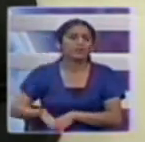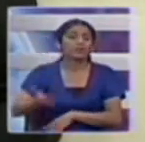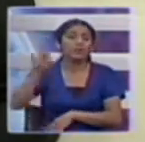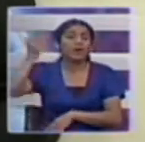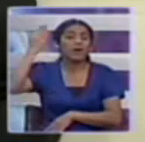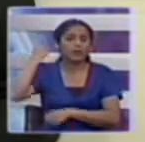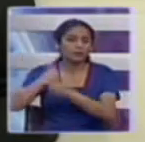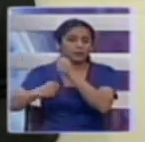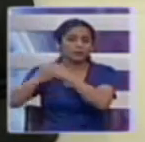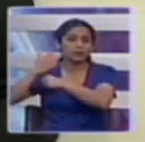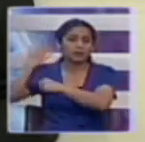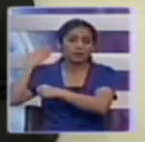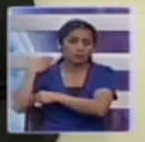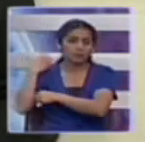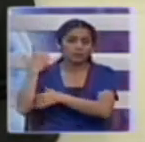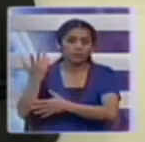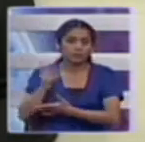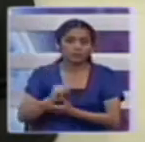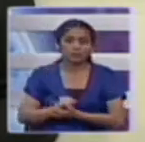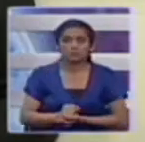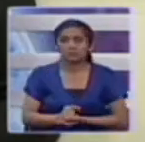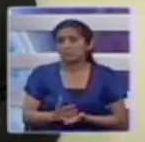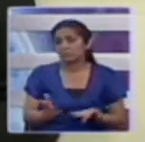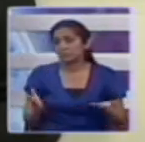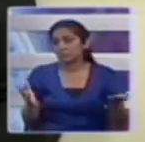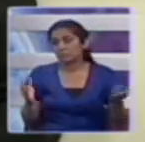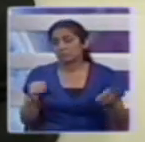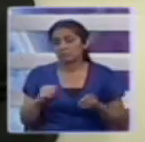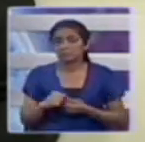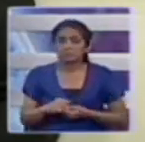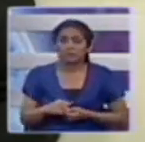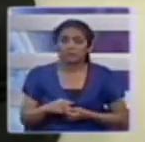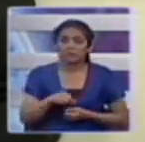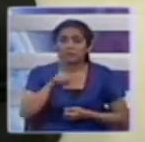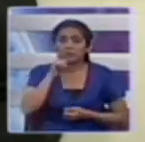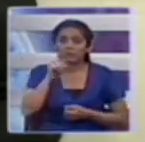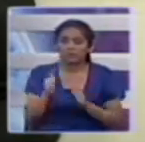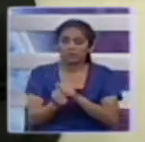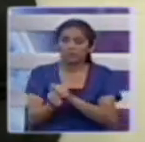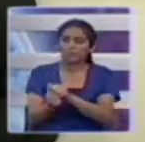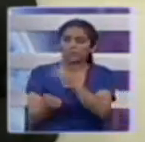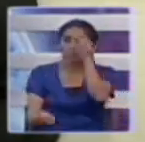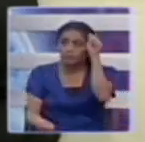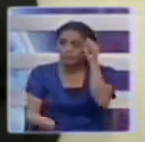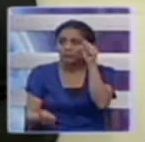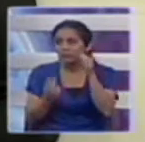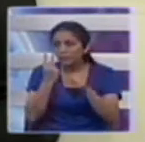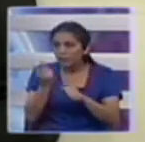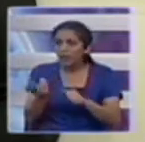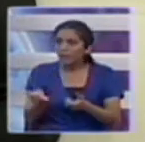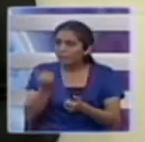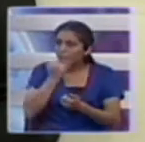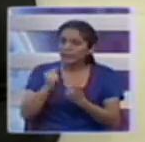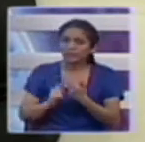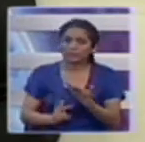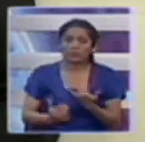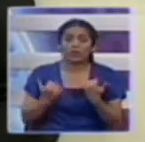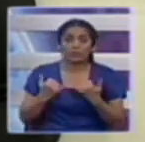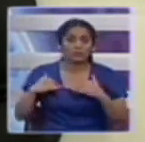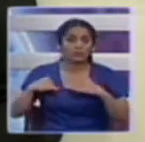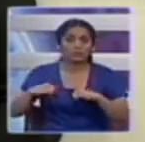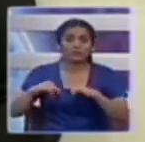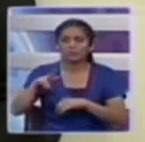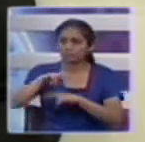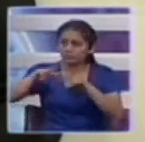en líderes social cristianos, que lamentablemente no se ha desmantelado. Hay que ver qué mecanismos fallaron precisamente